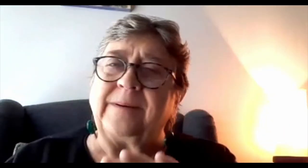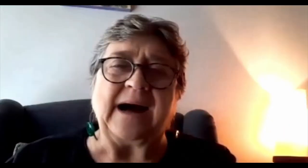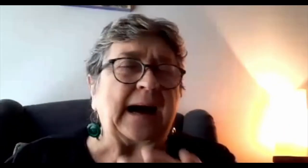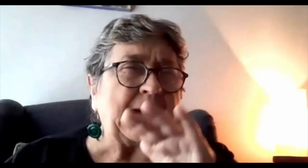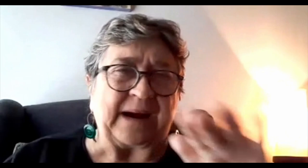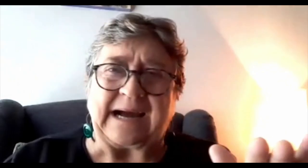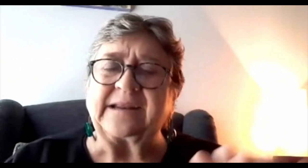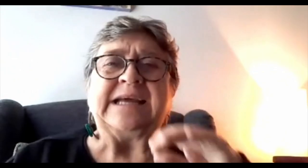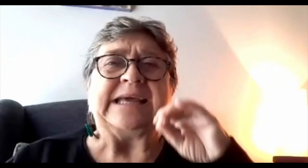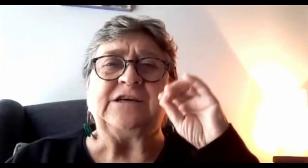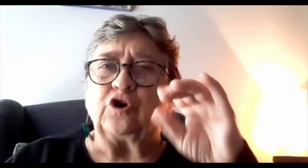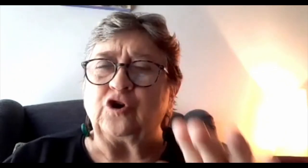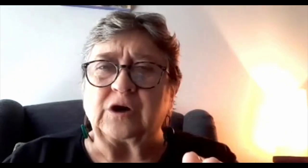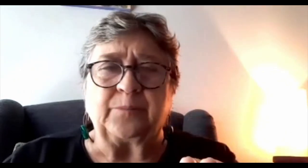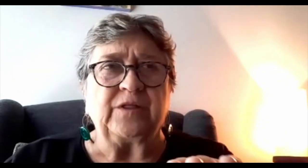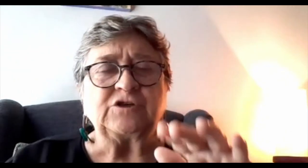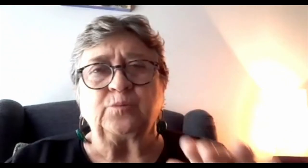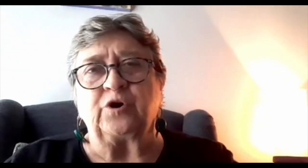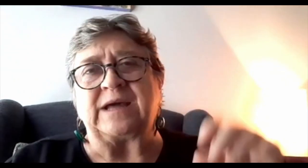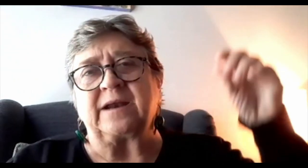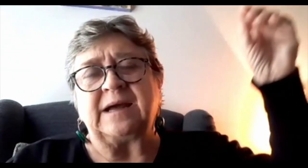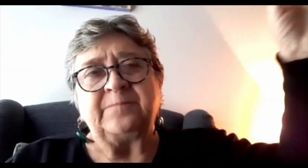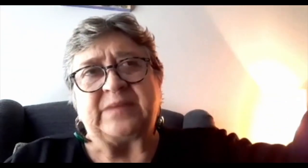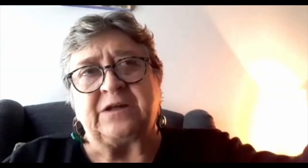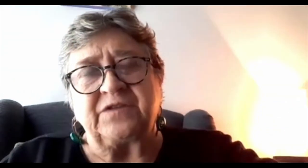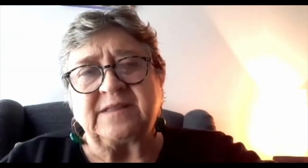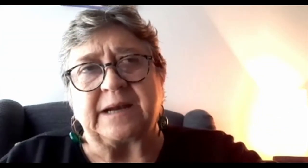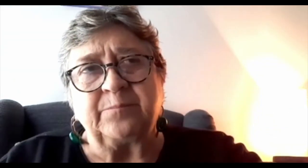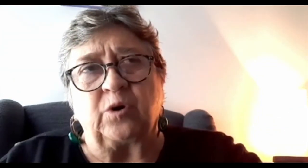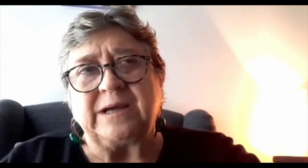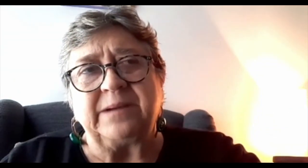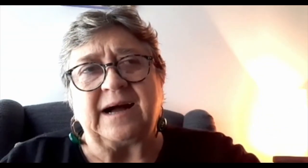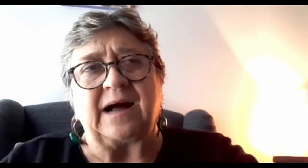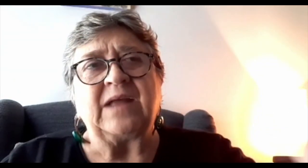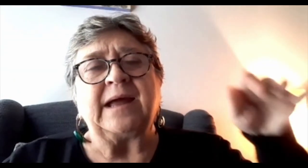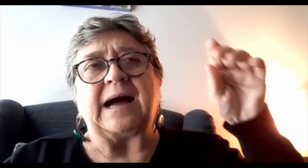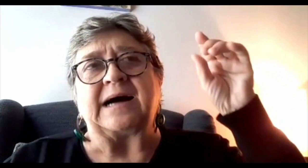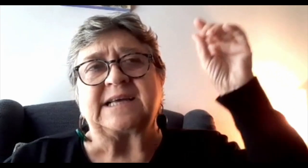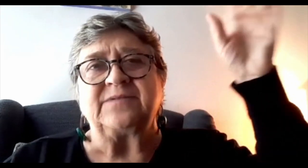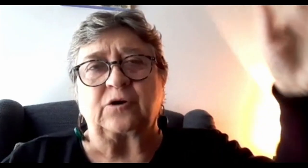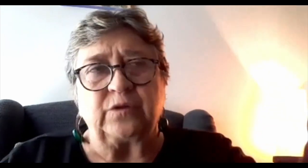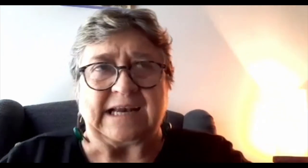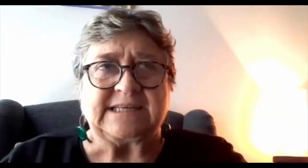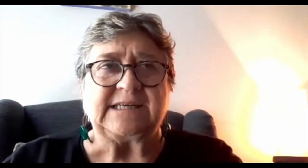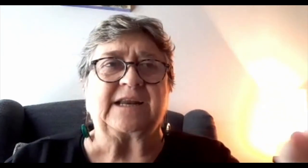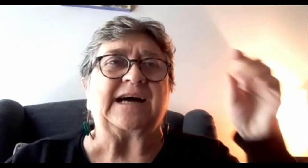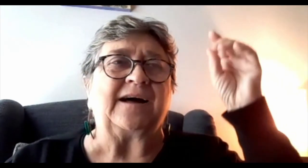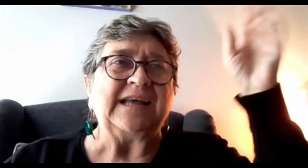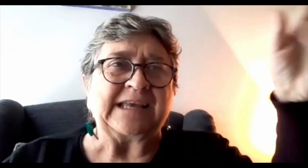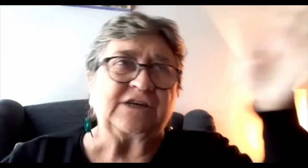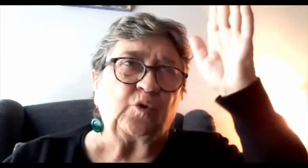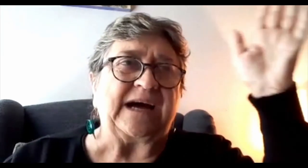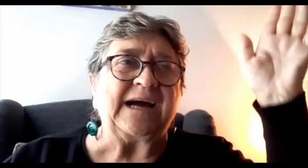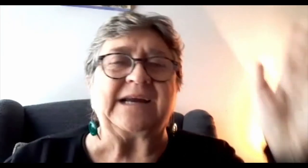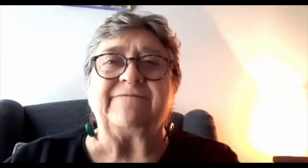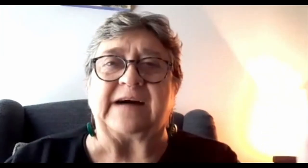no va a parar. Y todo lo que pueda suponer incitar en Bolivia a Santa Cruz de la Sierra